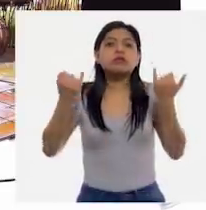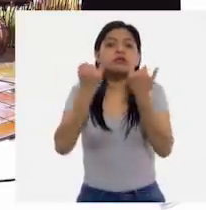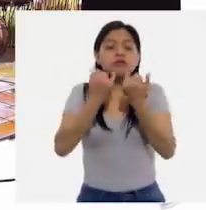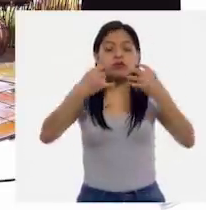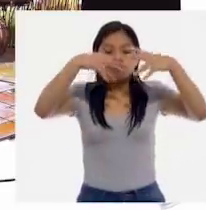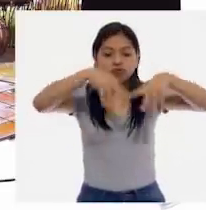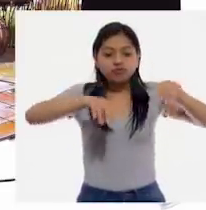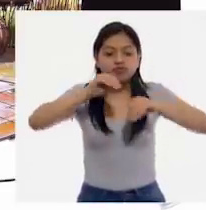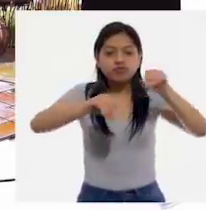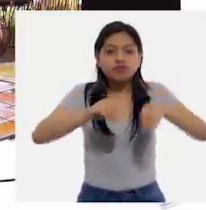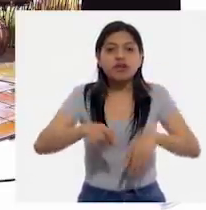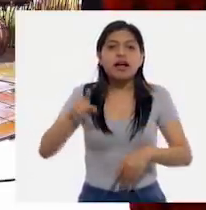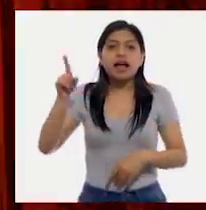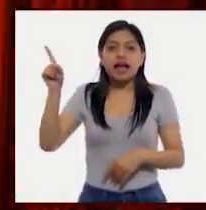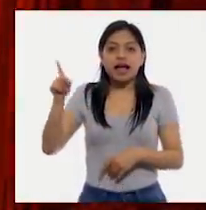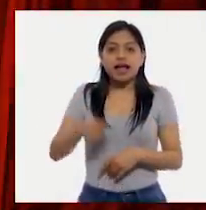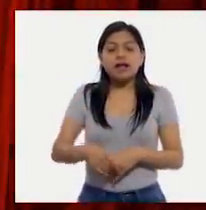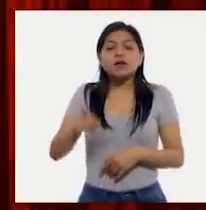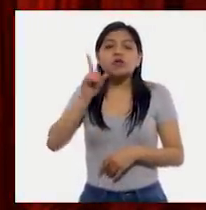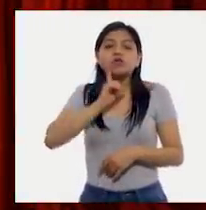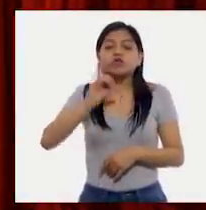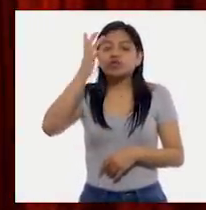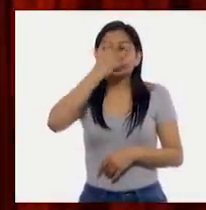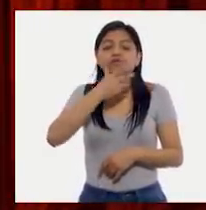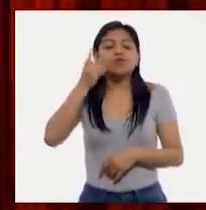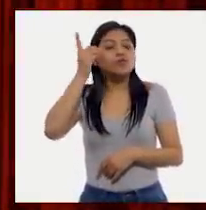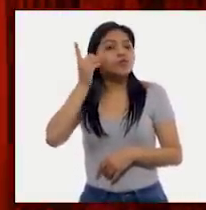ballet de La Bella Durmiente.